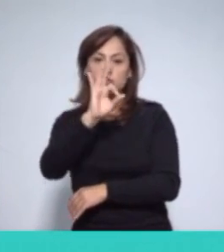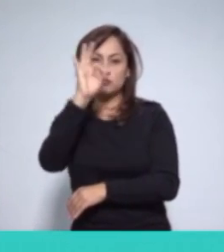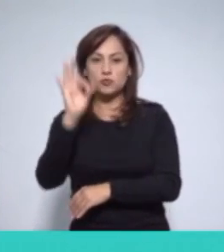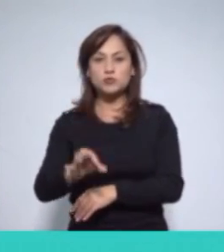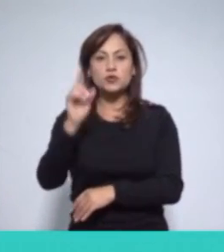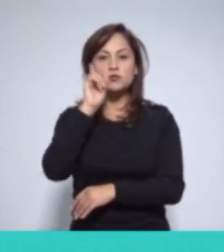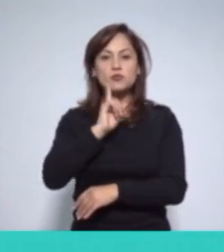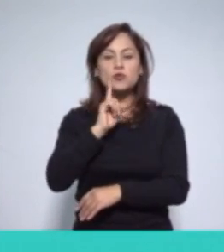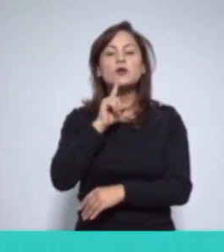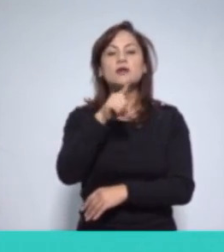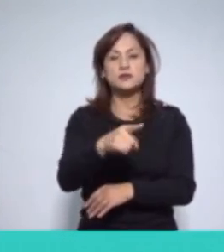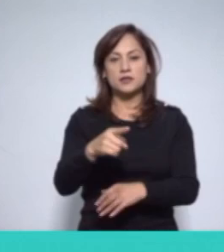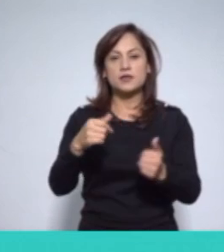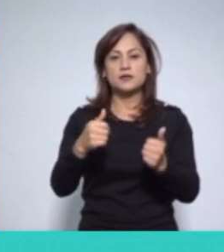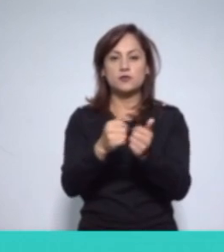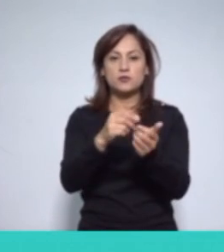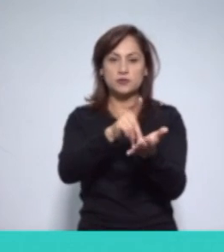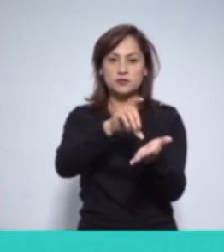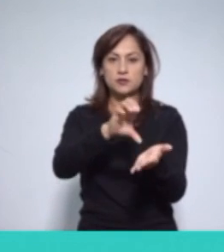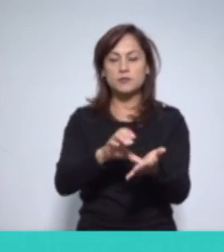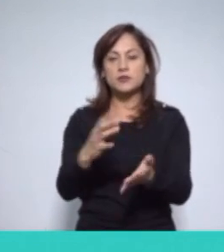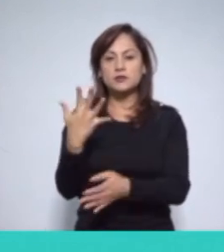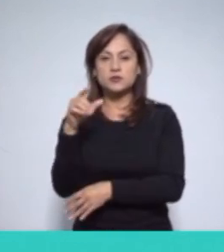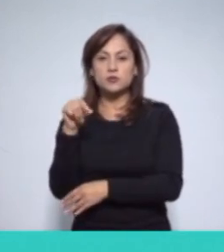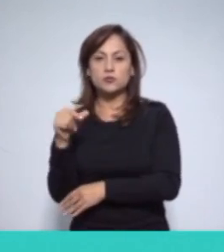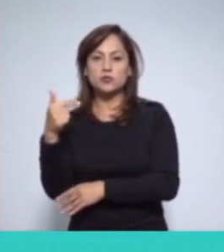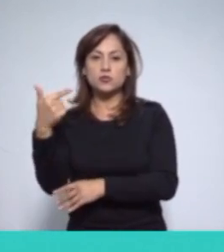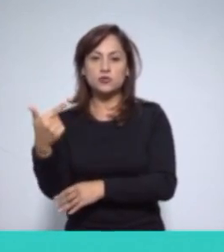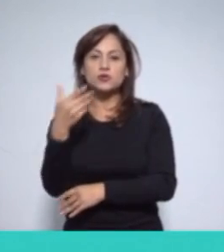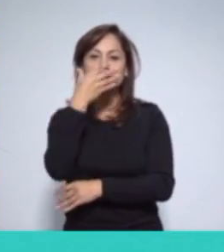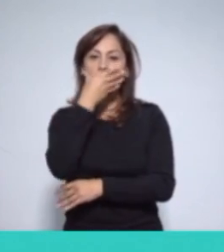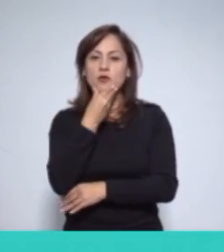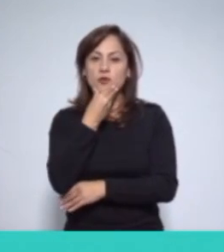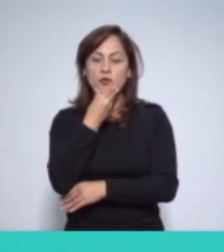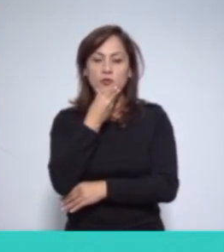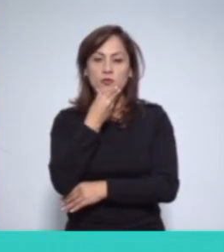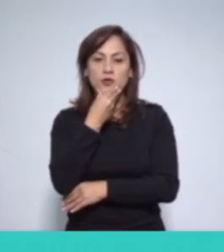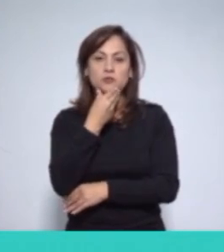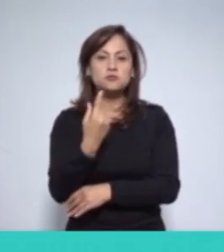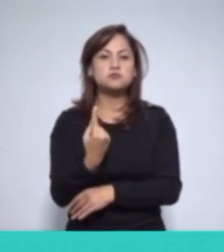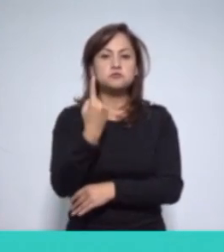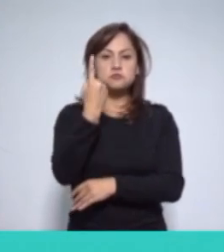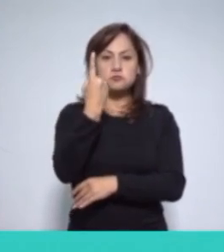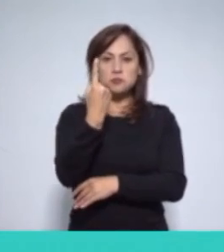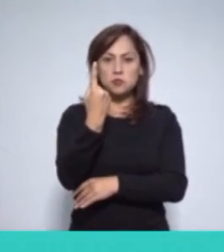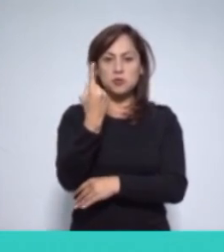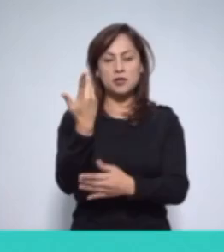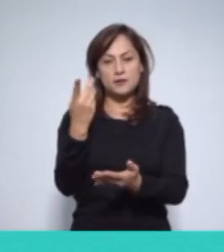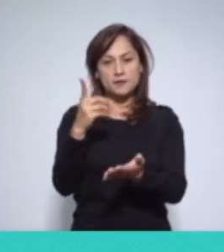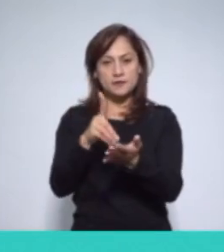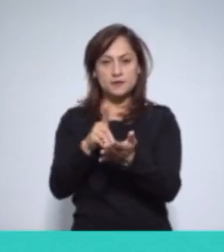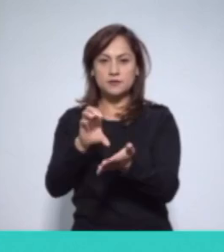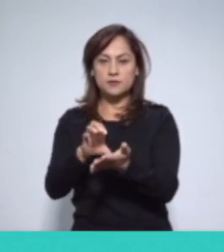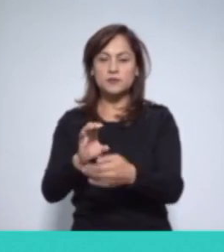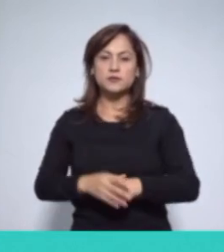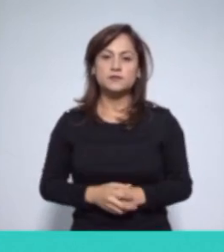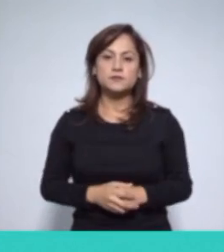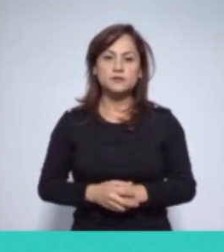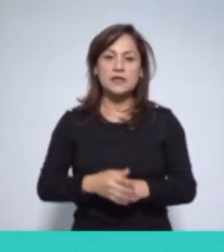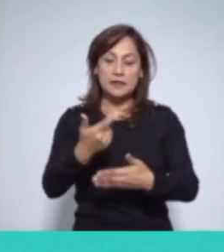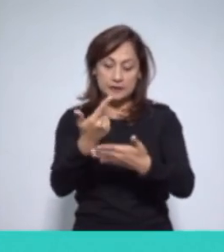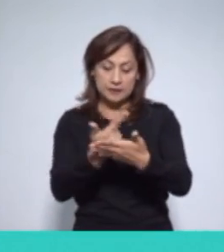una discapacidad y 5.7% de hombres tienen únicamente una. Este es el dato que en el